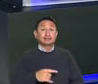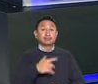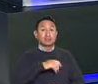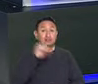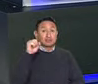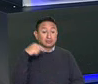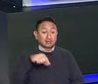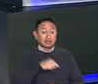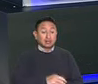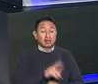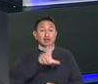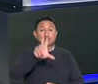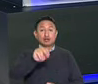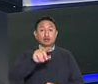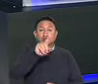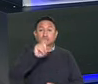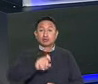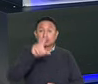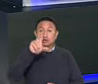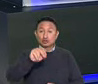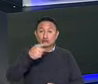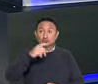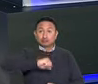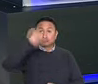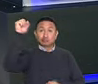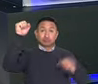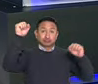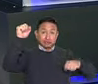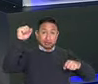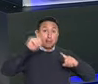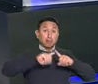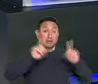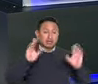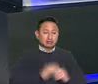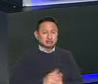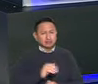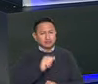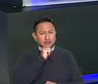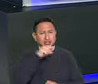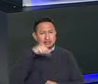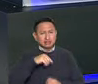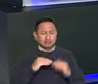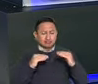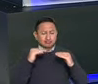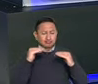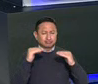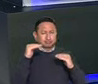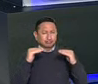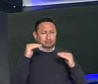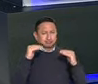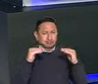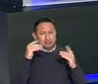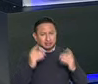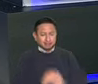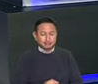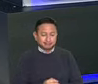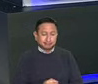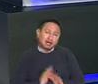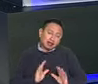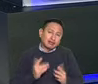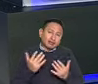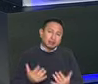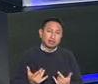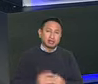acuerdo a lo que hemos visto, está ganándole al sí, pero todavía es muy pequeñito. Hay que esperarlo. Muy pequeñito. Los